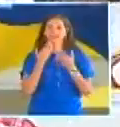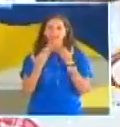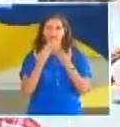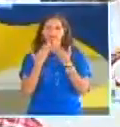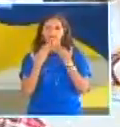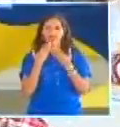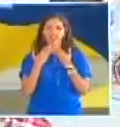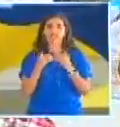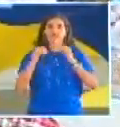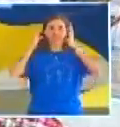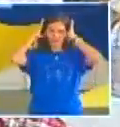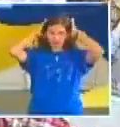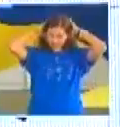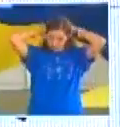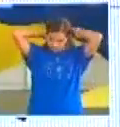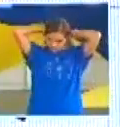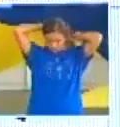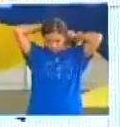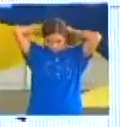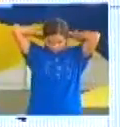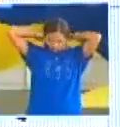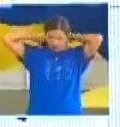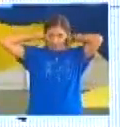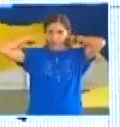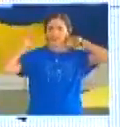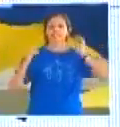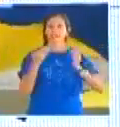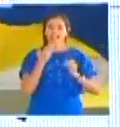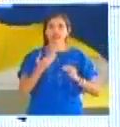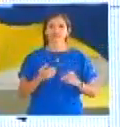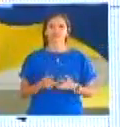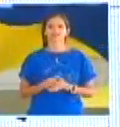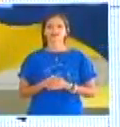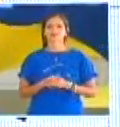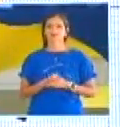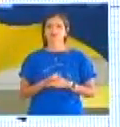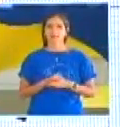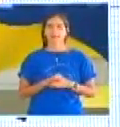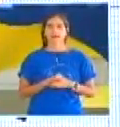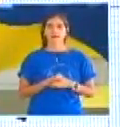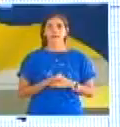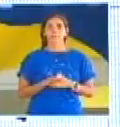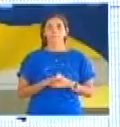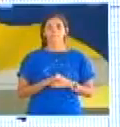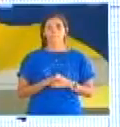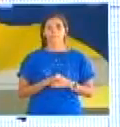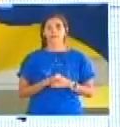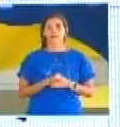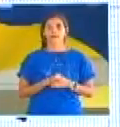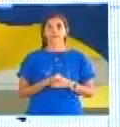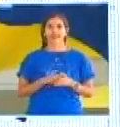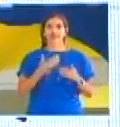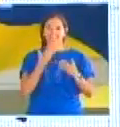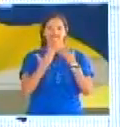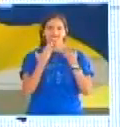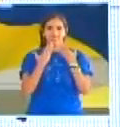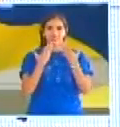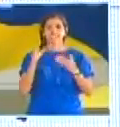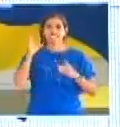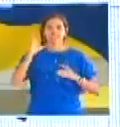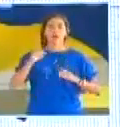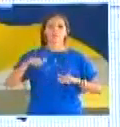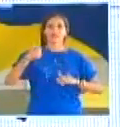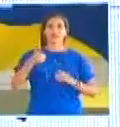por favor, gracias a la clase obrera. Gracias al Estado Mayor. Al Estado Mayor de la clase obrera le doy las